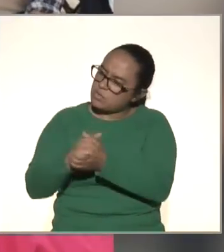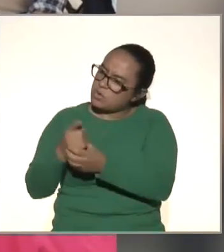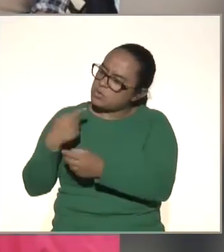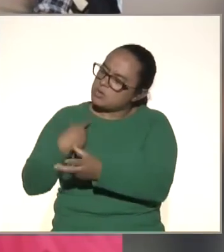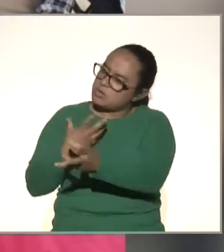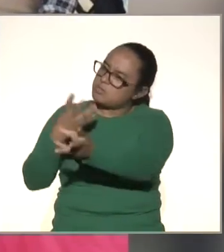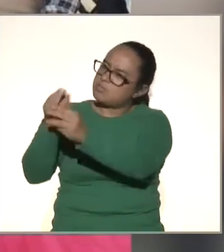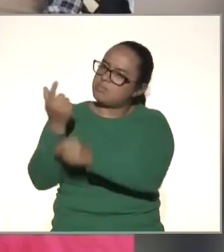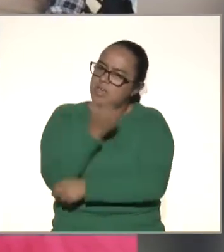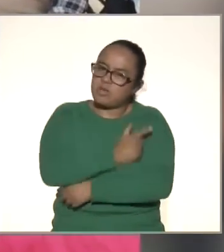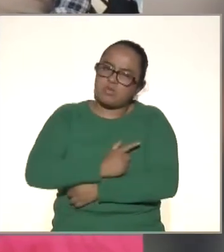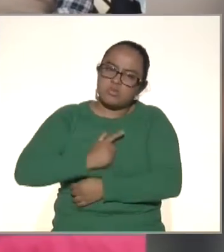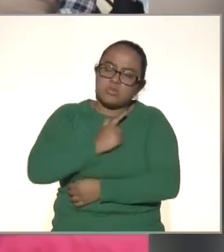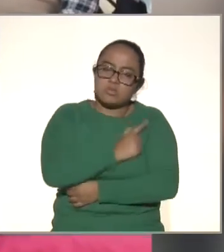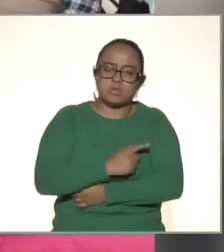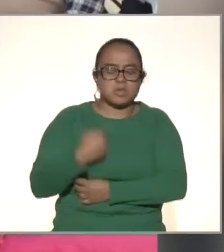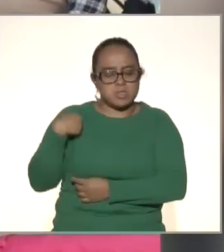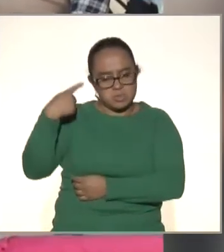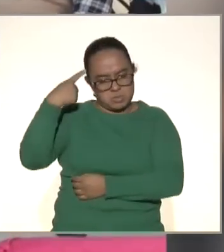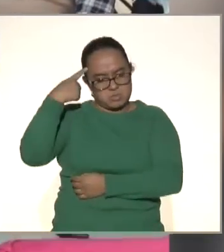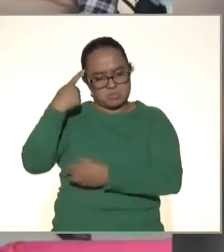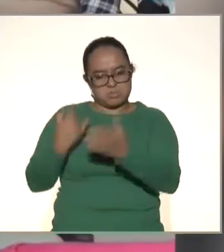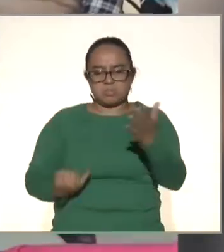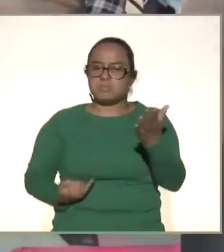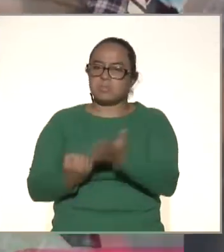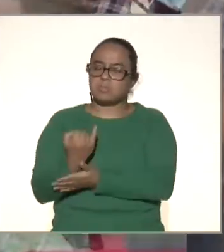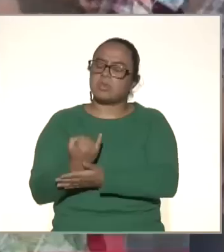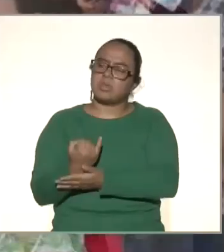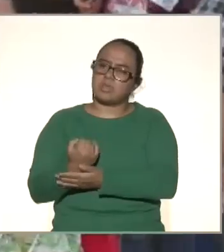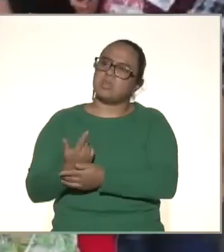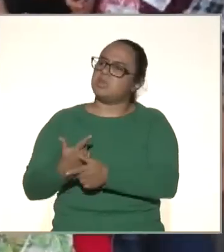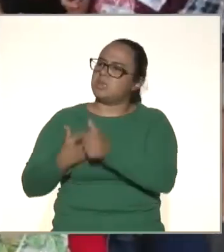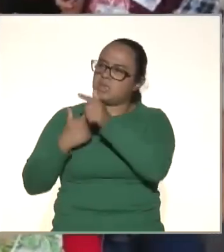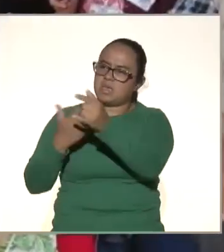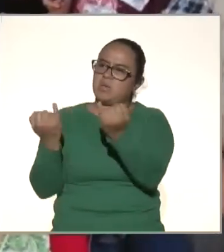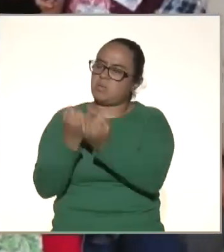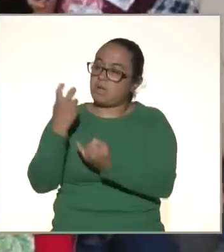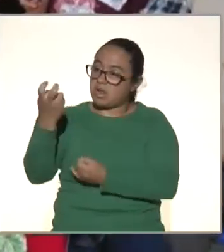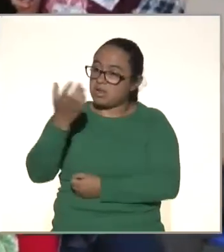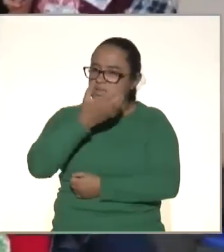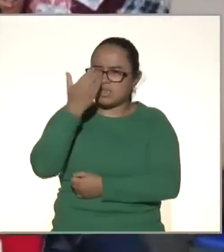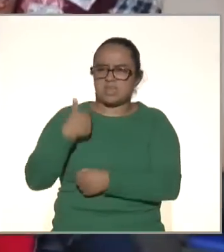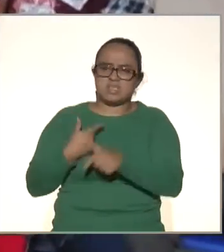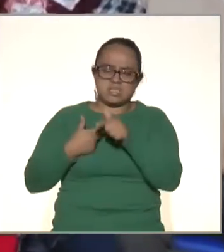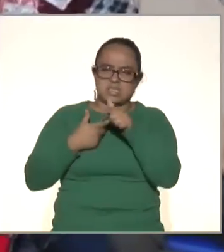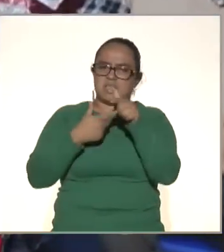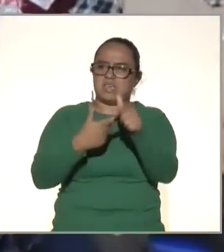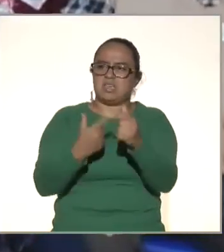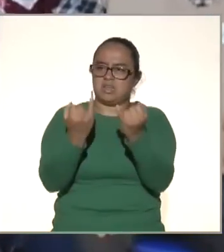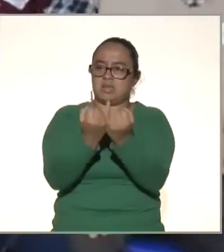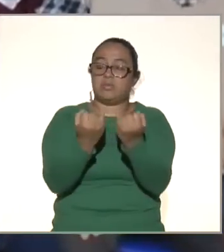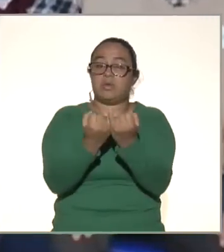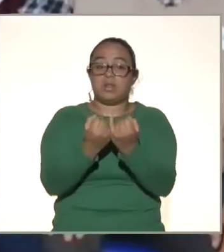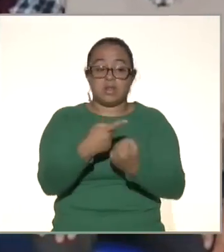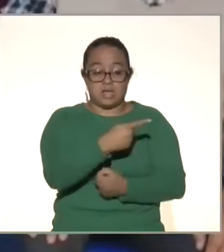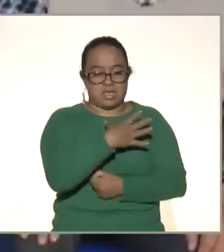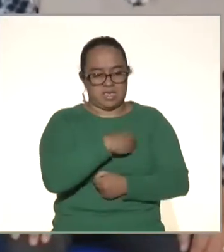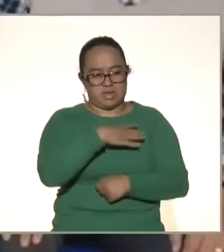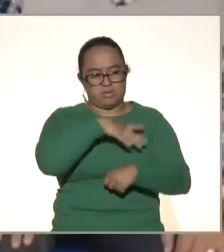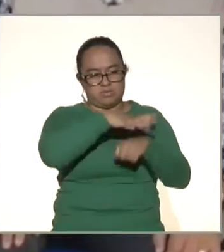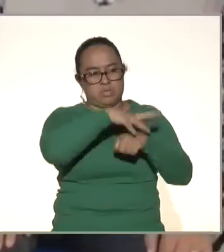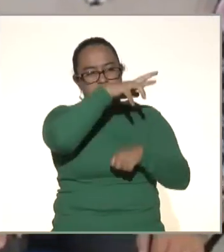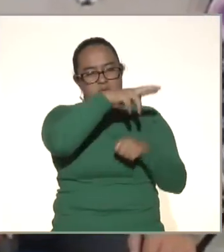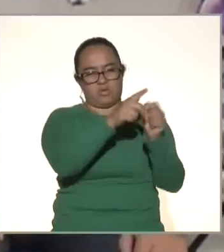de mi esposo y pues decidí pues continuar yo con esa tradición. Pues mis hijos, los mayores,